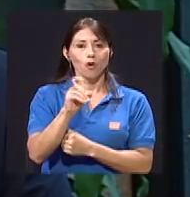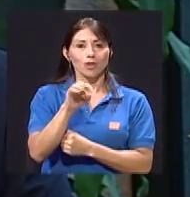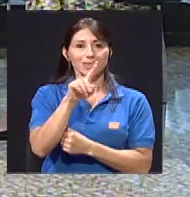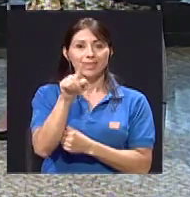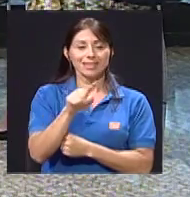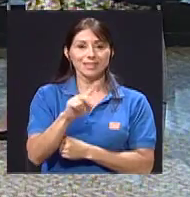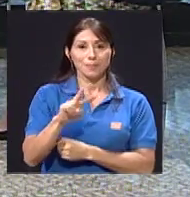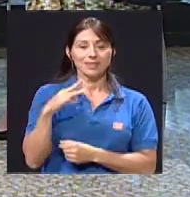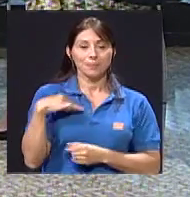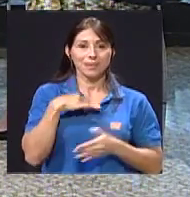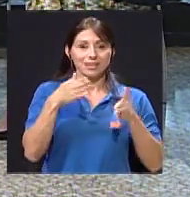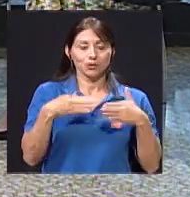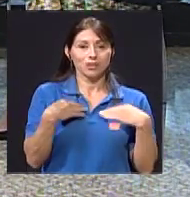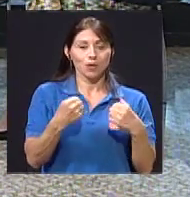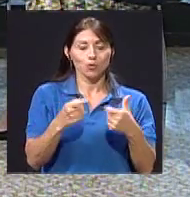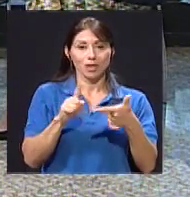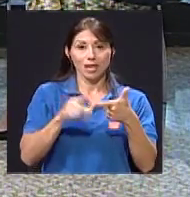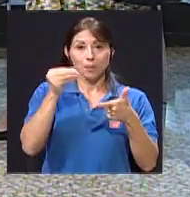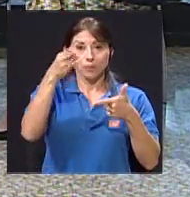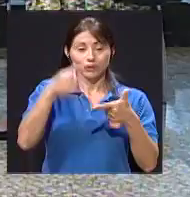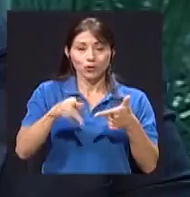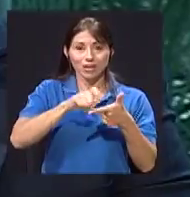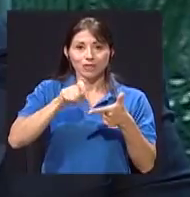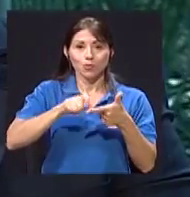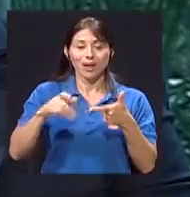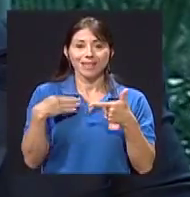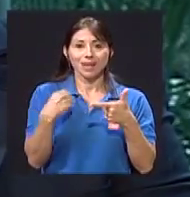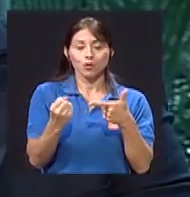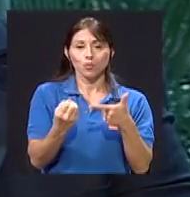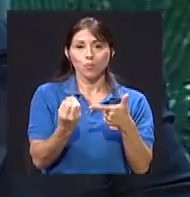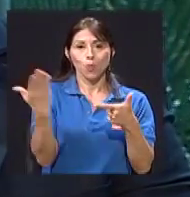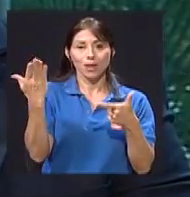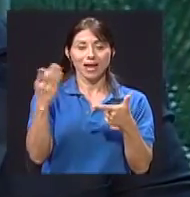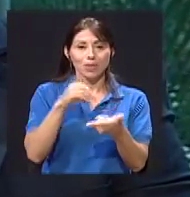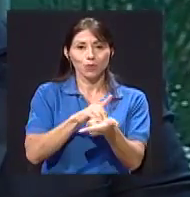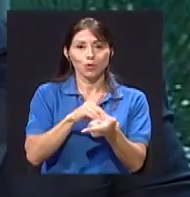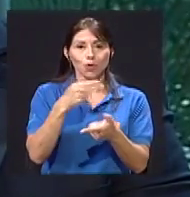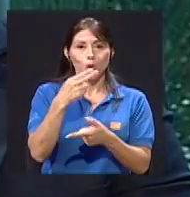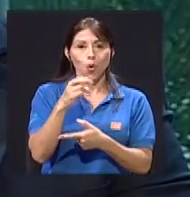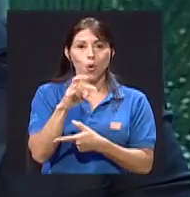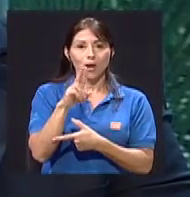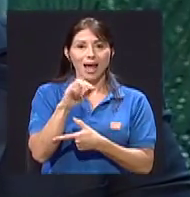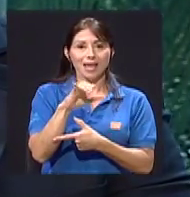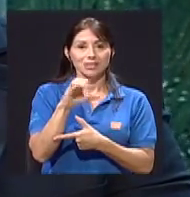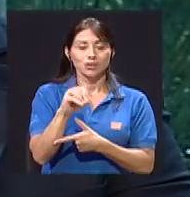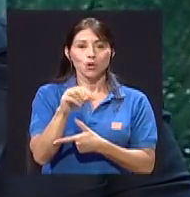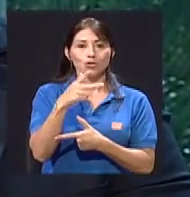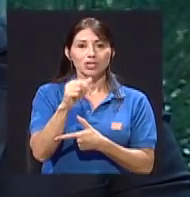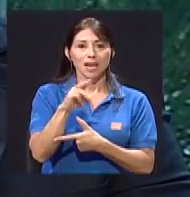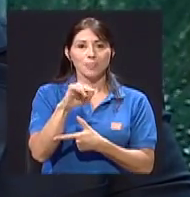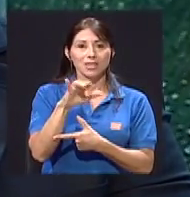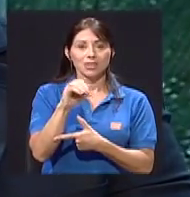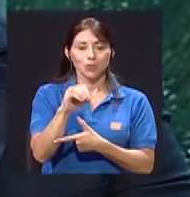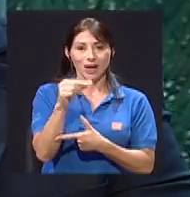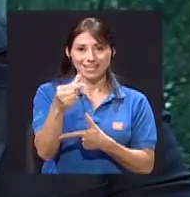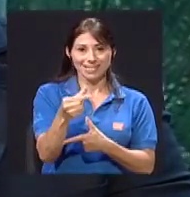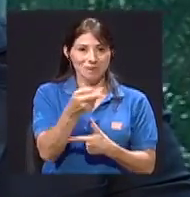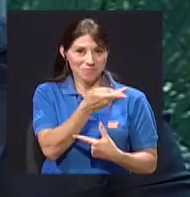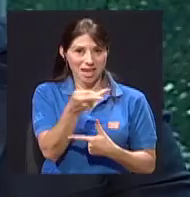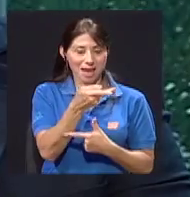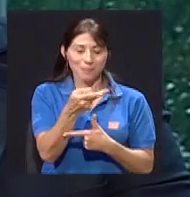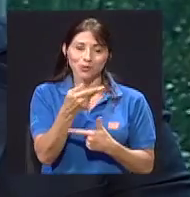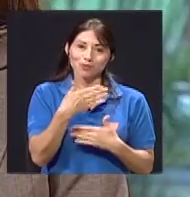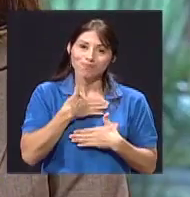de Salud, y el profesor de la Escuela de Salud Pública. Se trata también del doctor Horacio Alejandro Chamizo García, quienes muy gentilmente